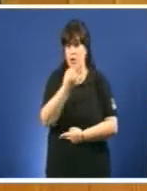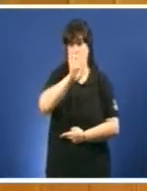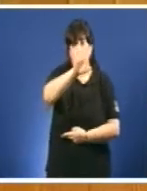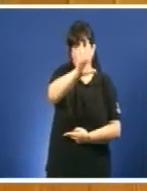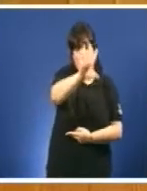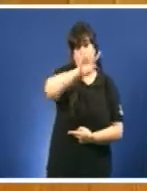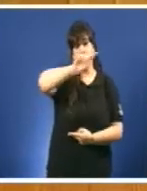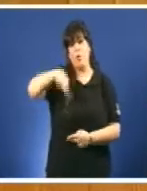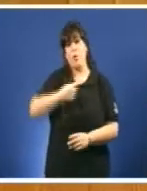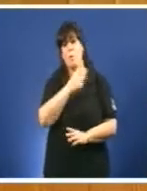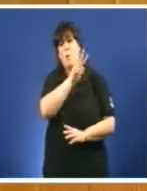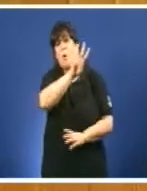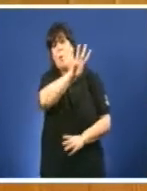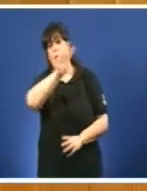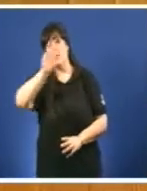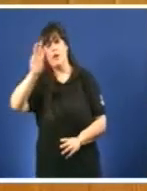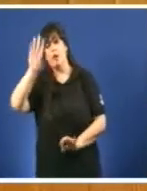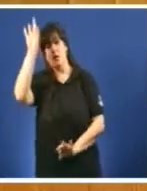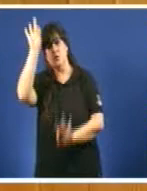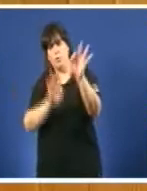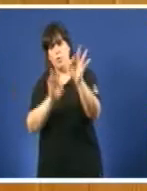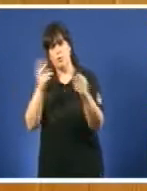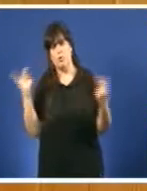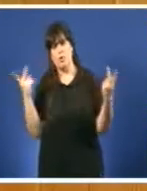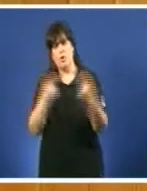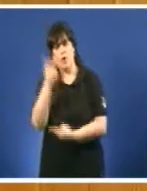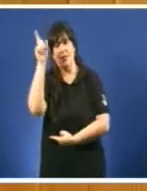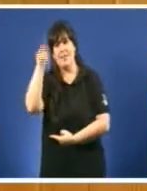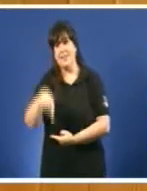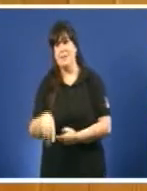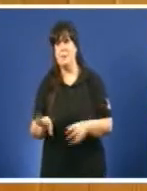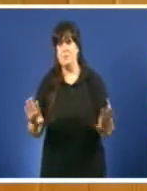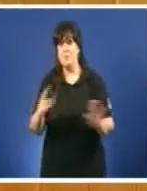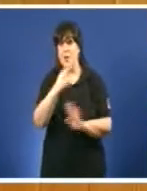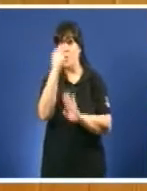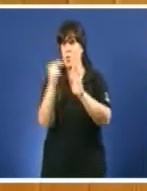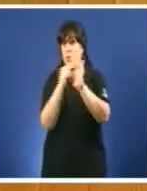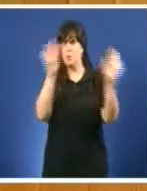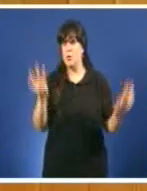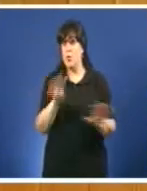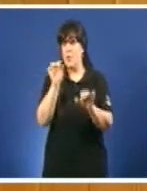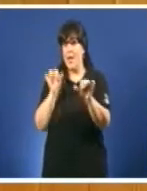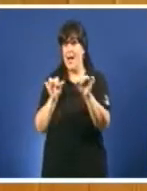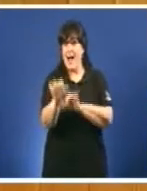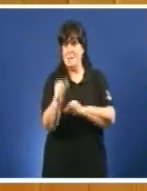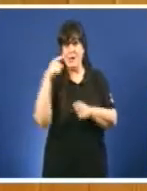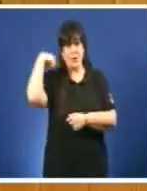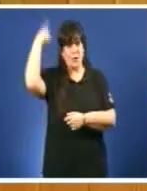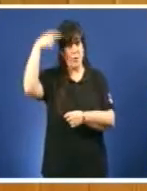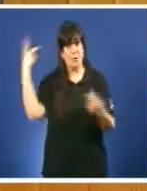5,43%, pero é que dende 2009 o recorte acumulado en cultura é xa do 59,7%.